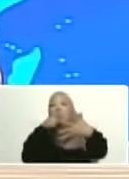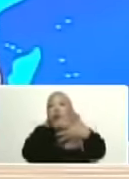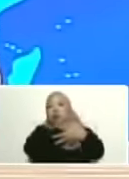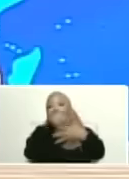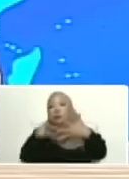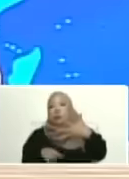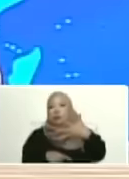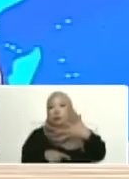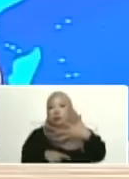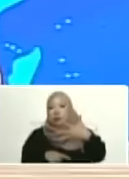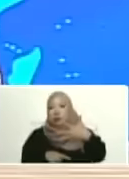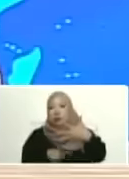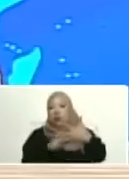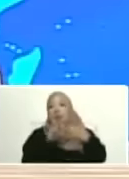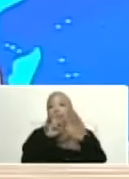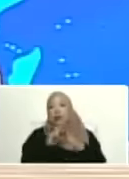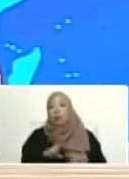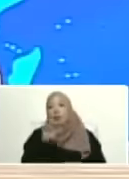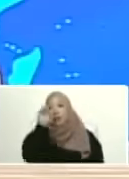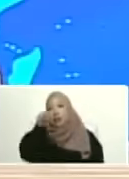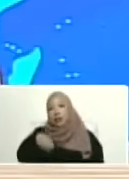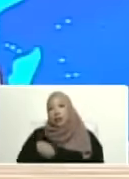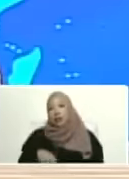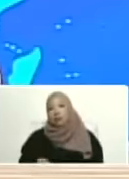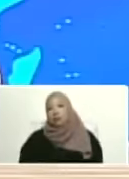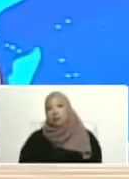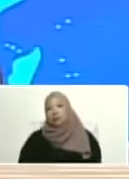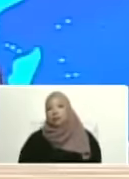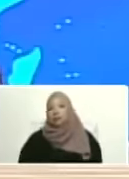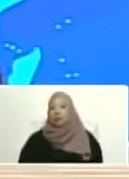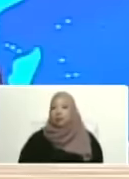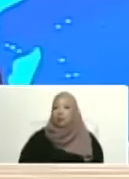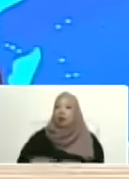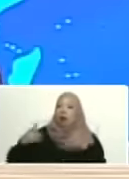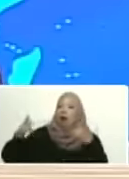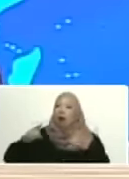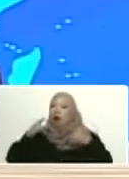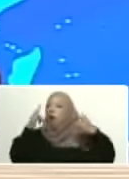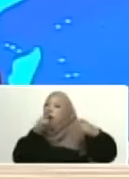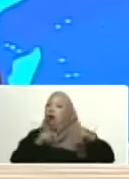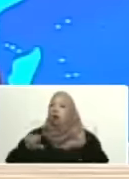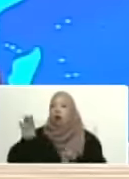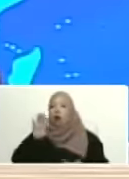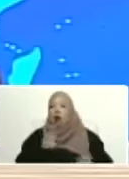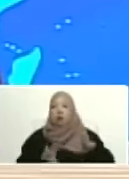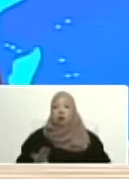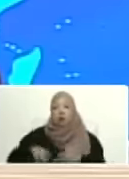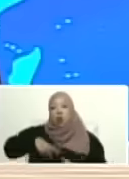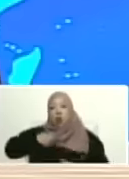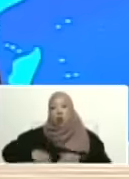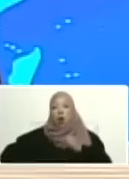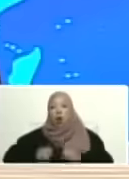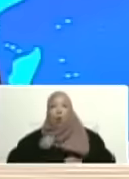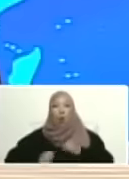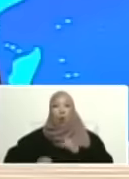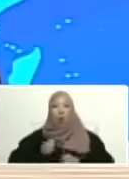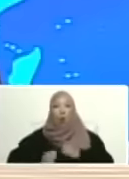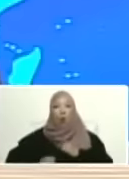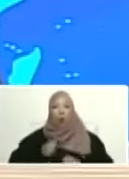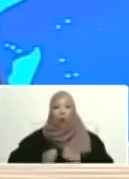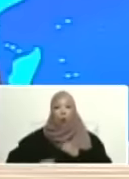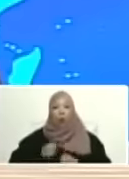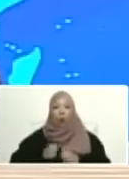surgido en reggaetón, en rap, en reggae, en salsa, en joropo,